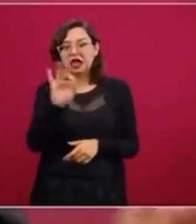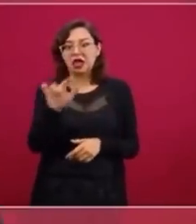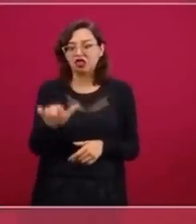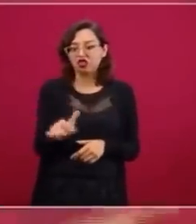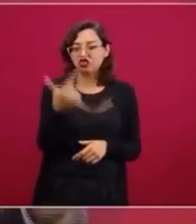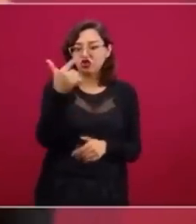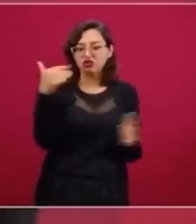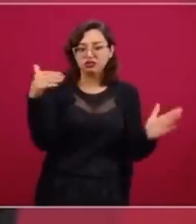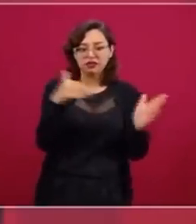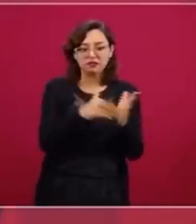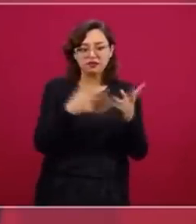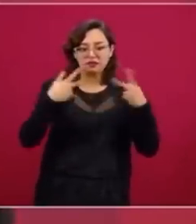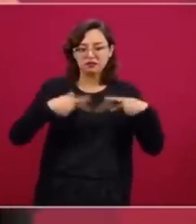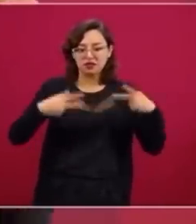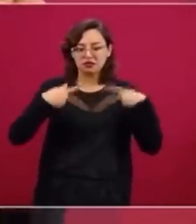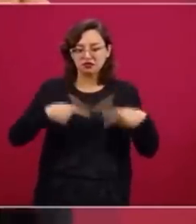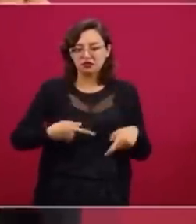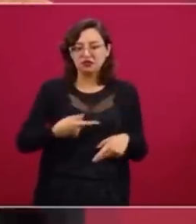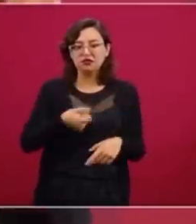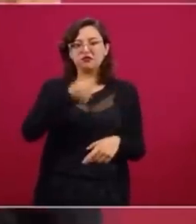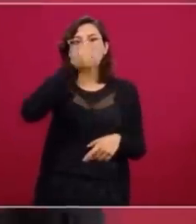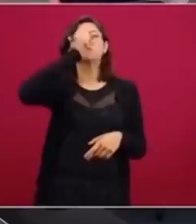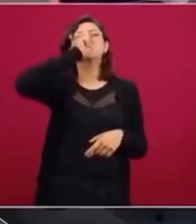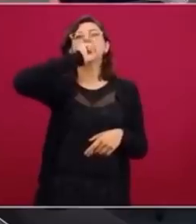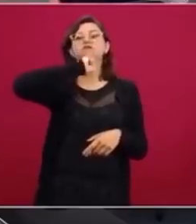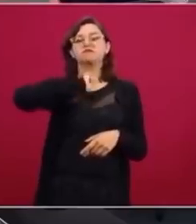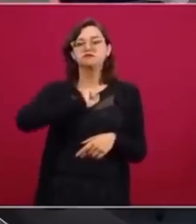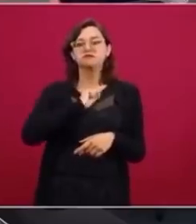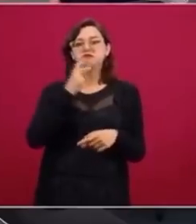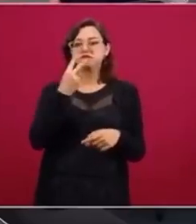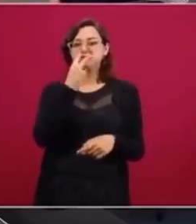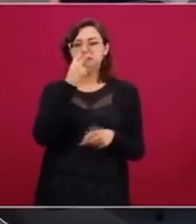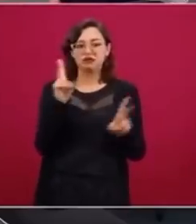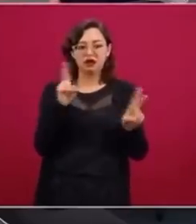y nos dejaron 1,000 especialistas.